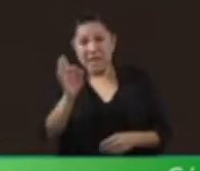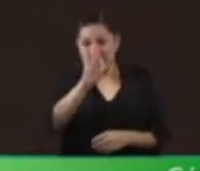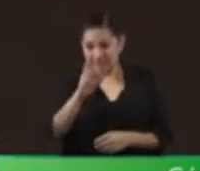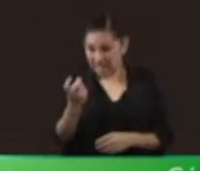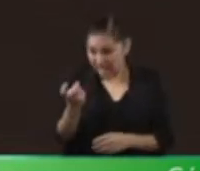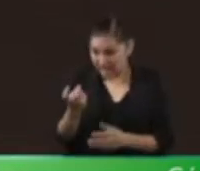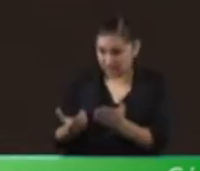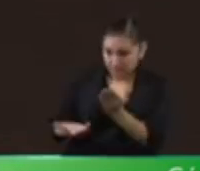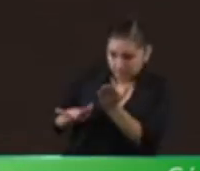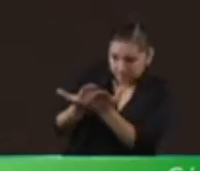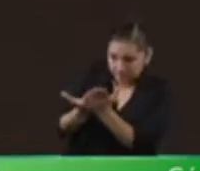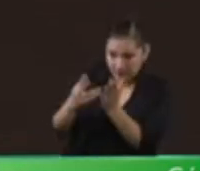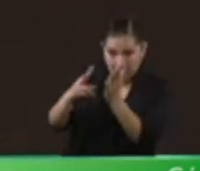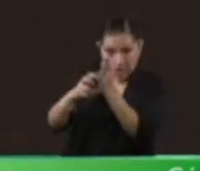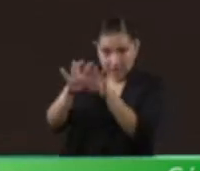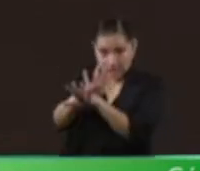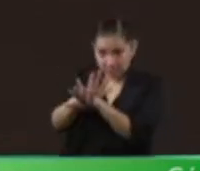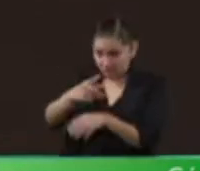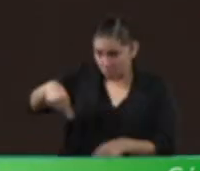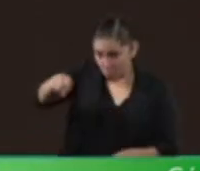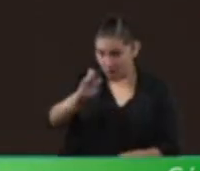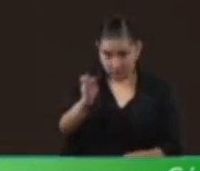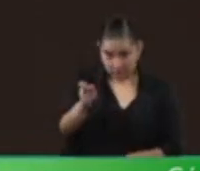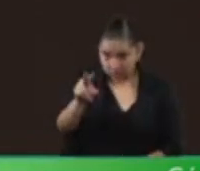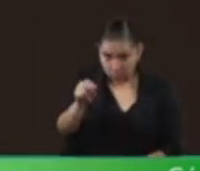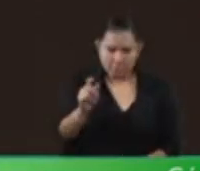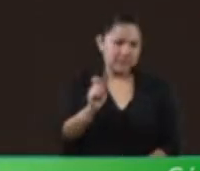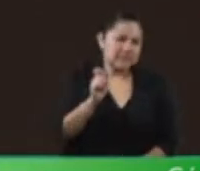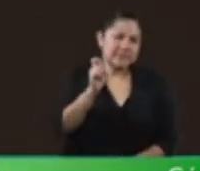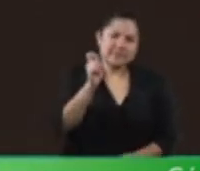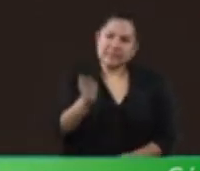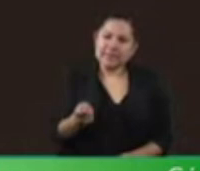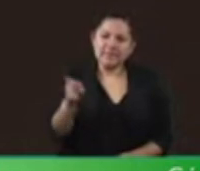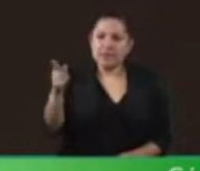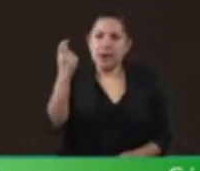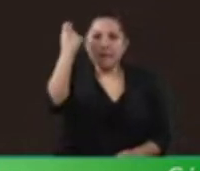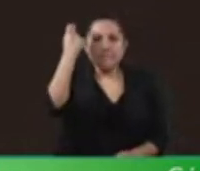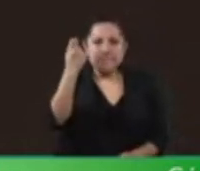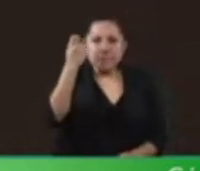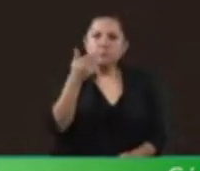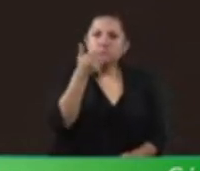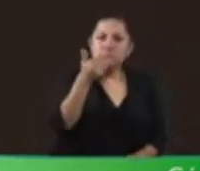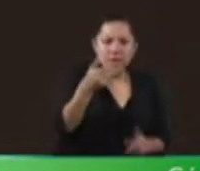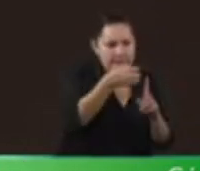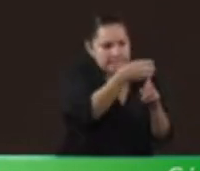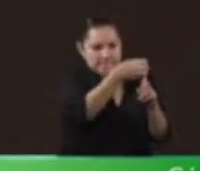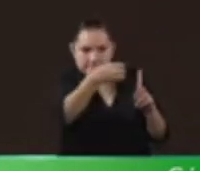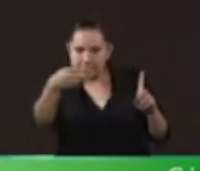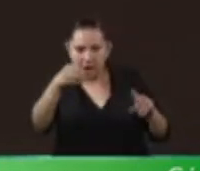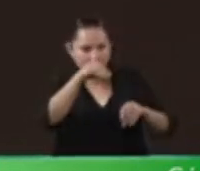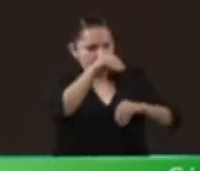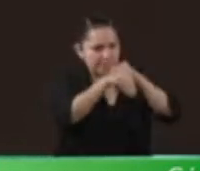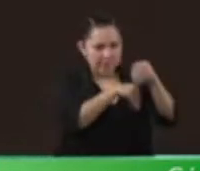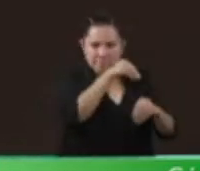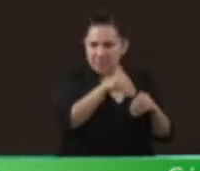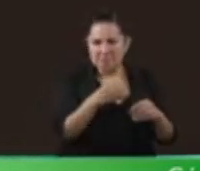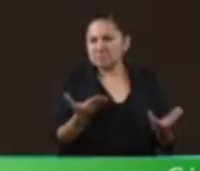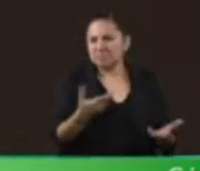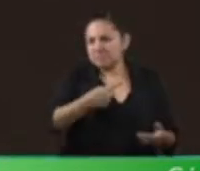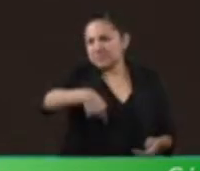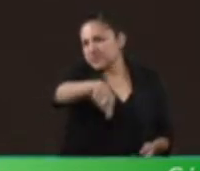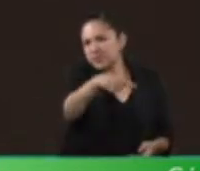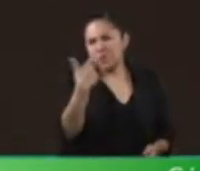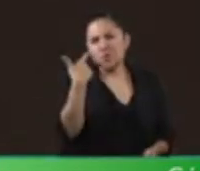no quieren una verdadera reforma de pensiones, sino insistir en simular. Insistir en un parche